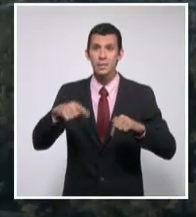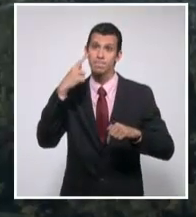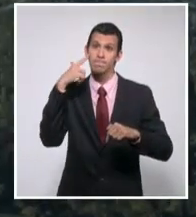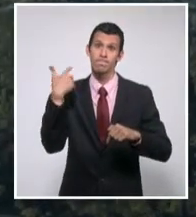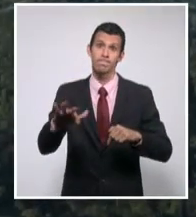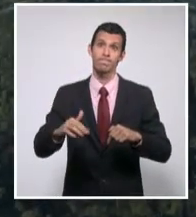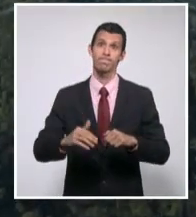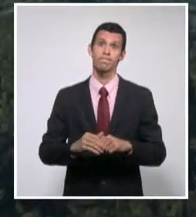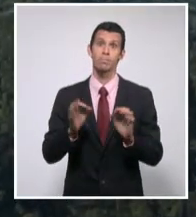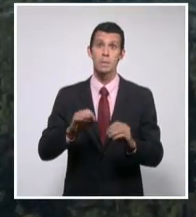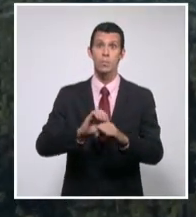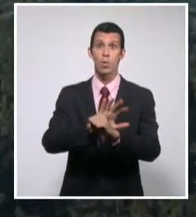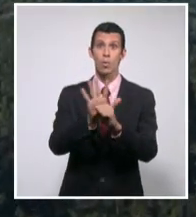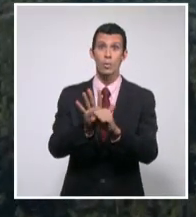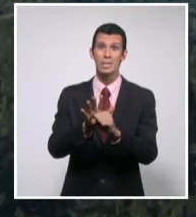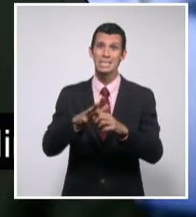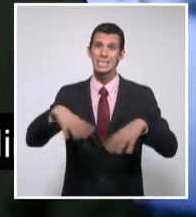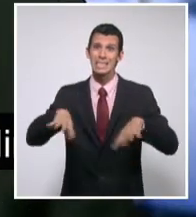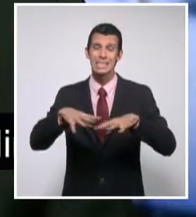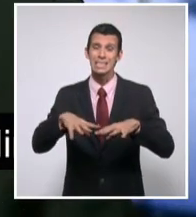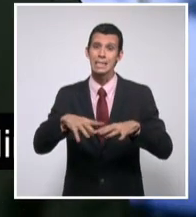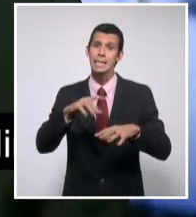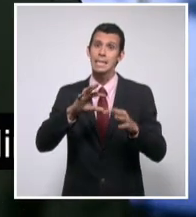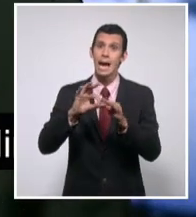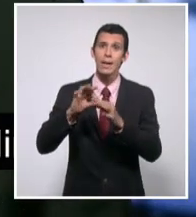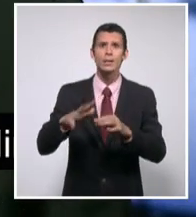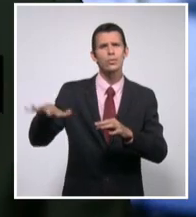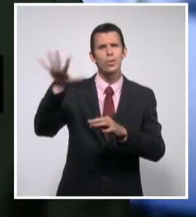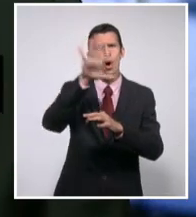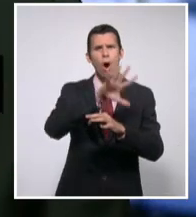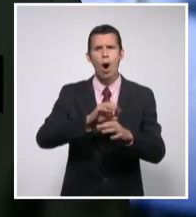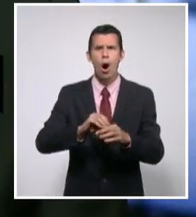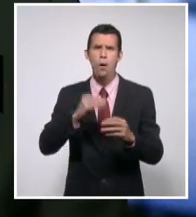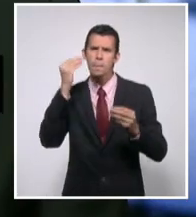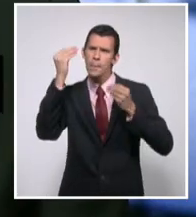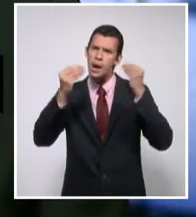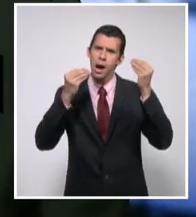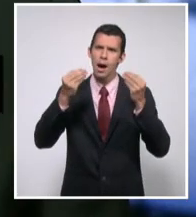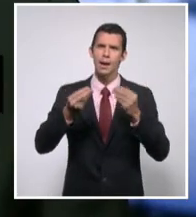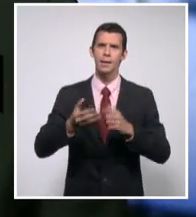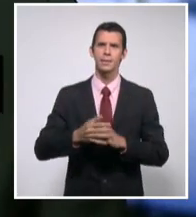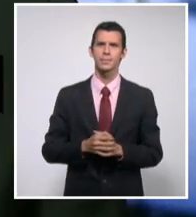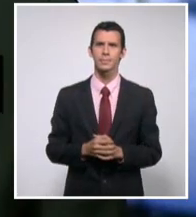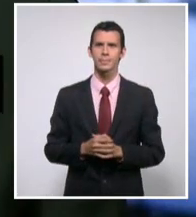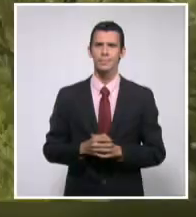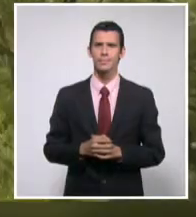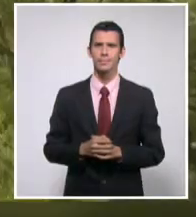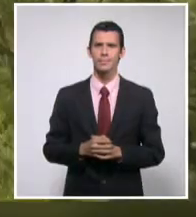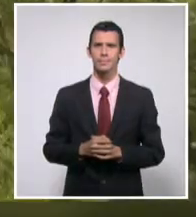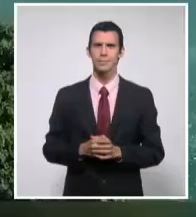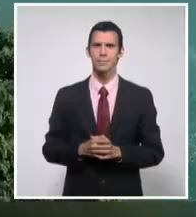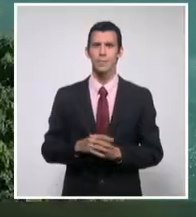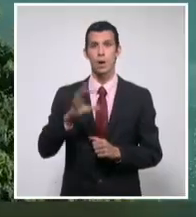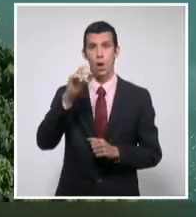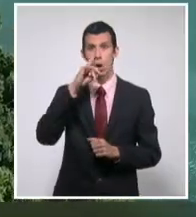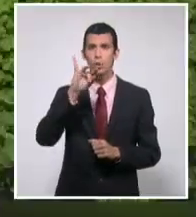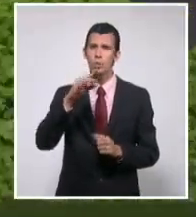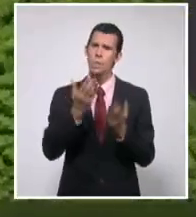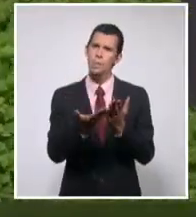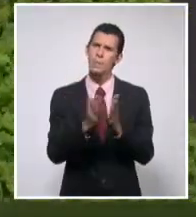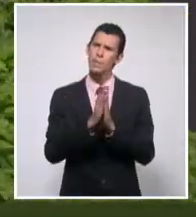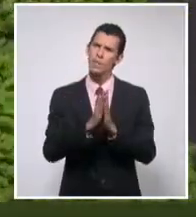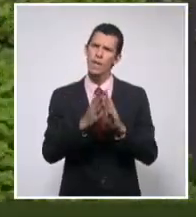En el Día Internacional de la Madre Tierra, la Organización de Naciones Unidas aboga por cambios hacia una economía y